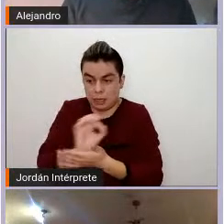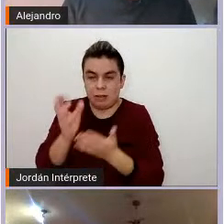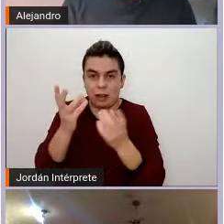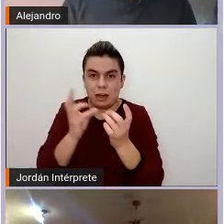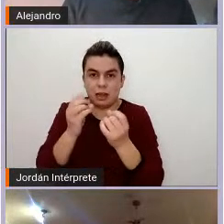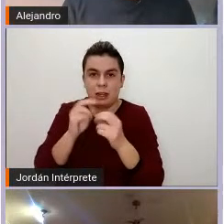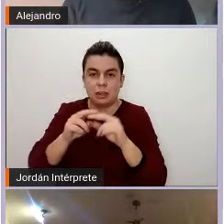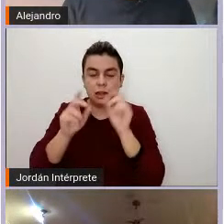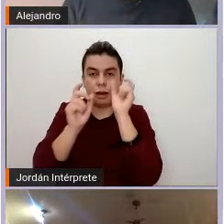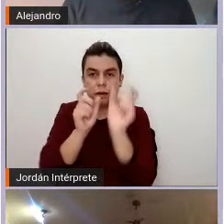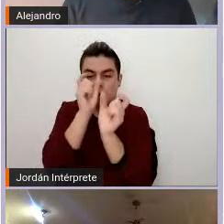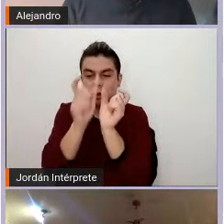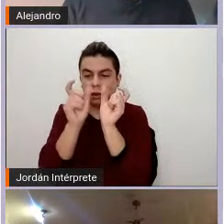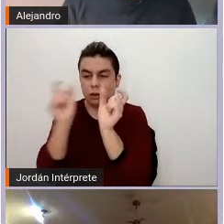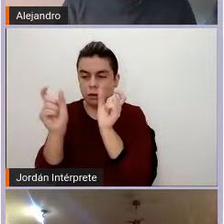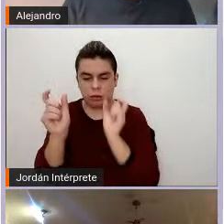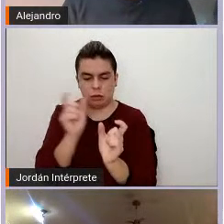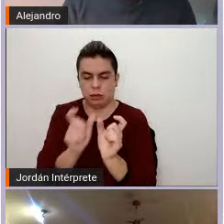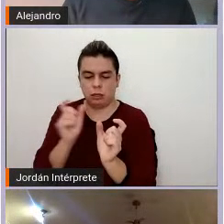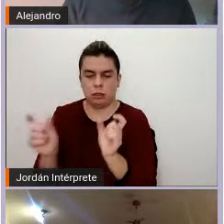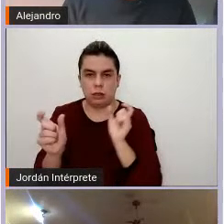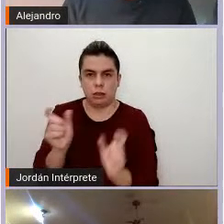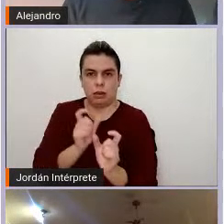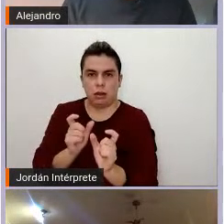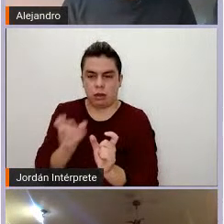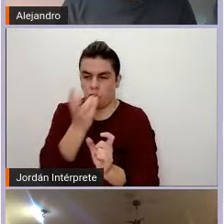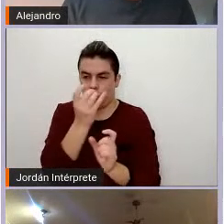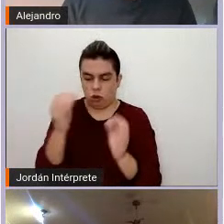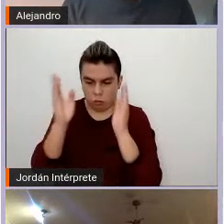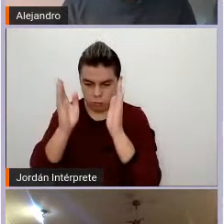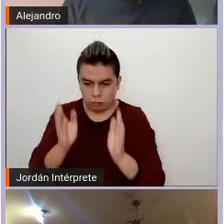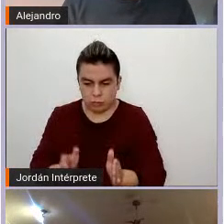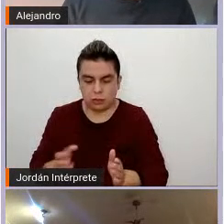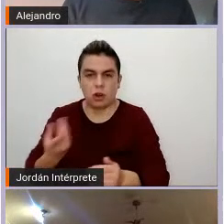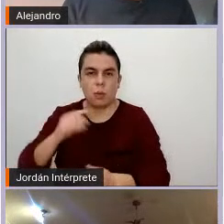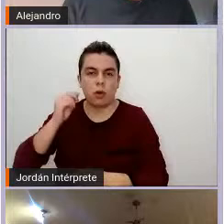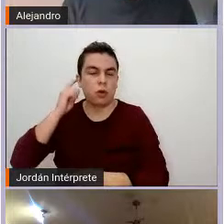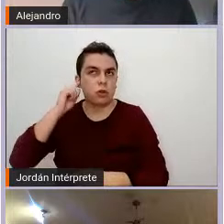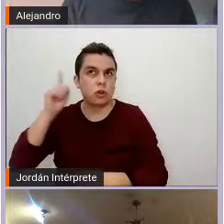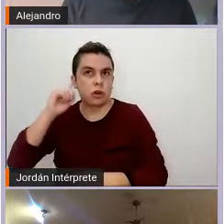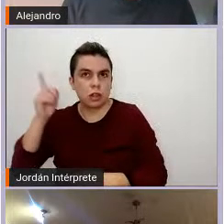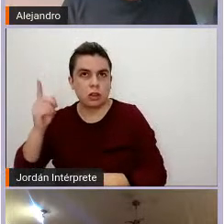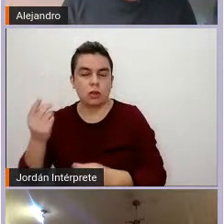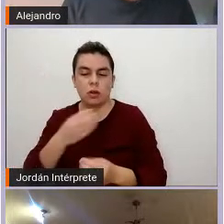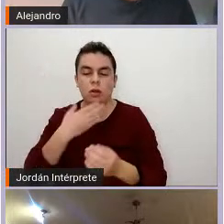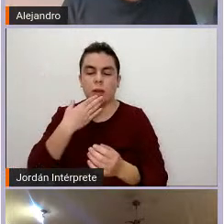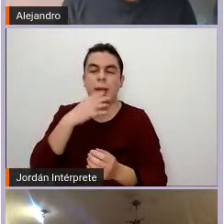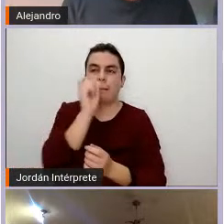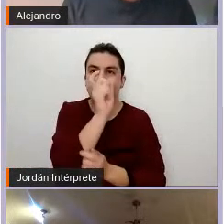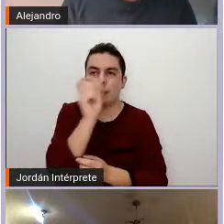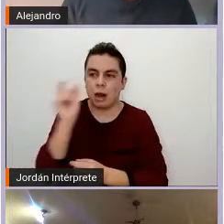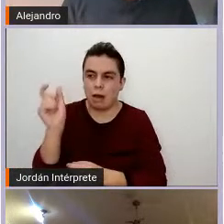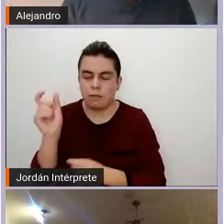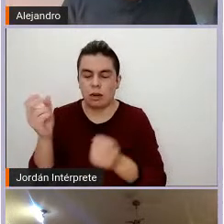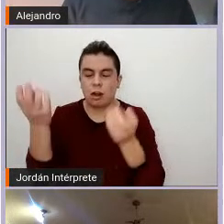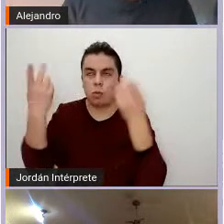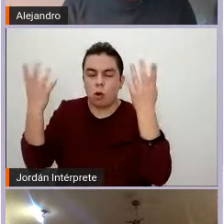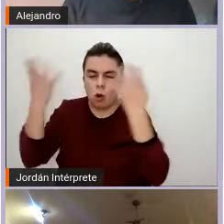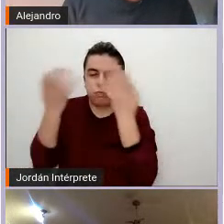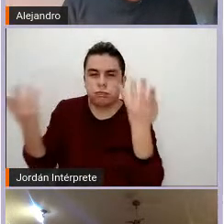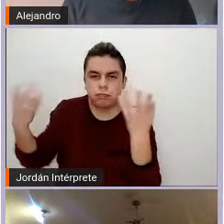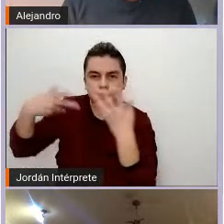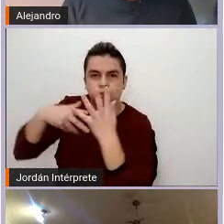puede considerarse como un tejido de sonidos y palabras, y lo que es más importante, puede considerarse como un